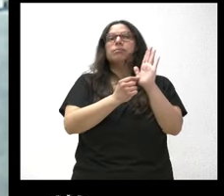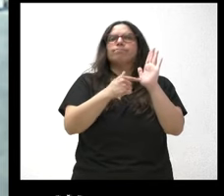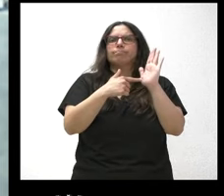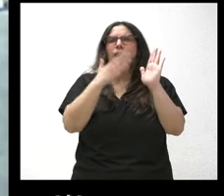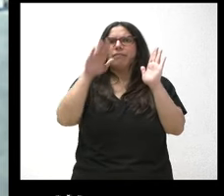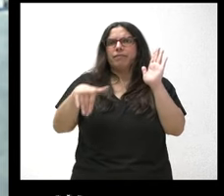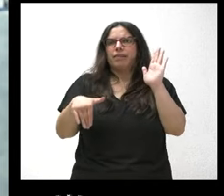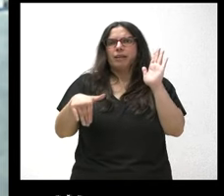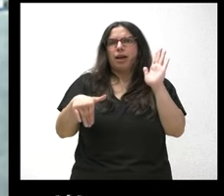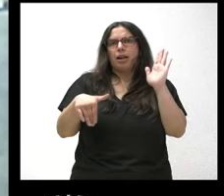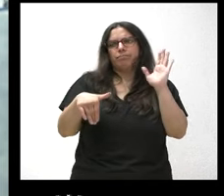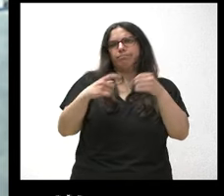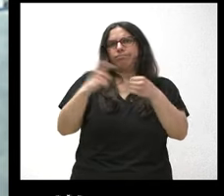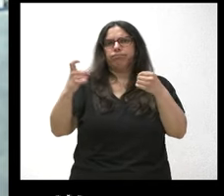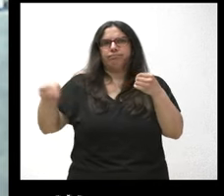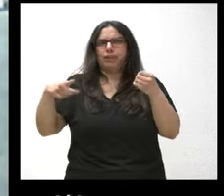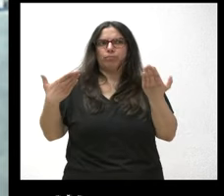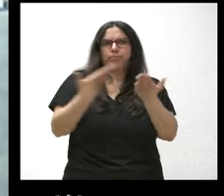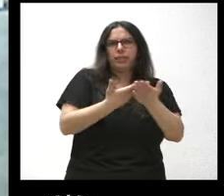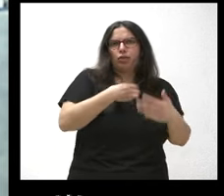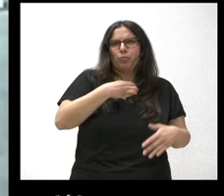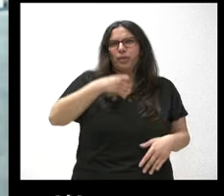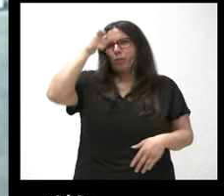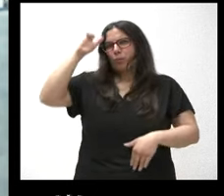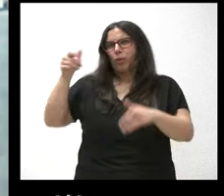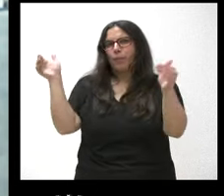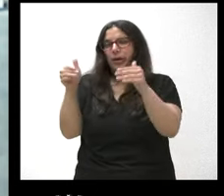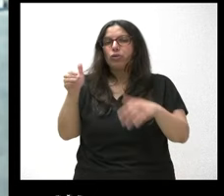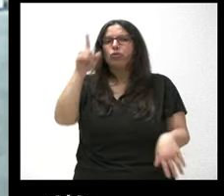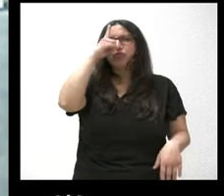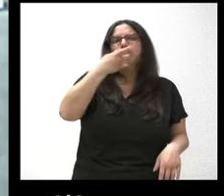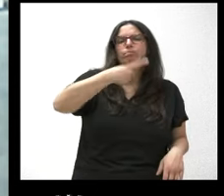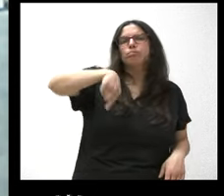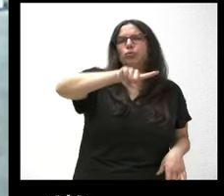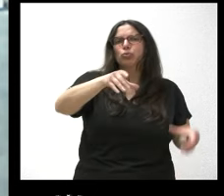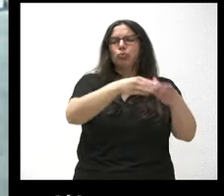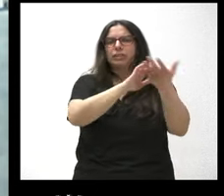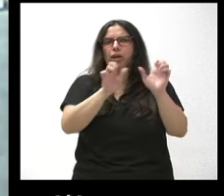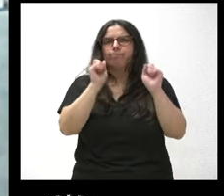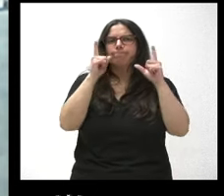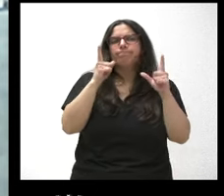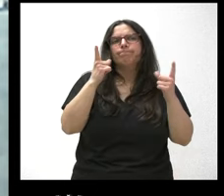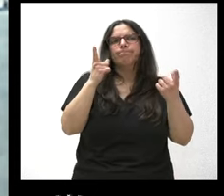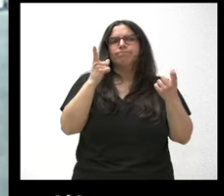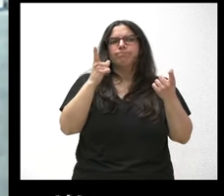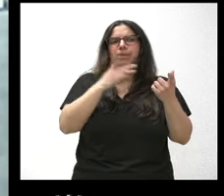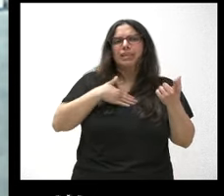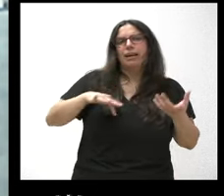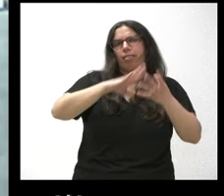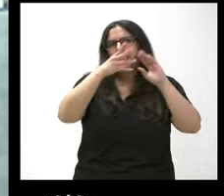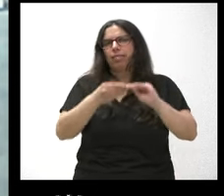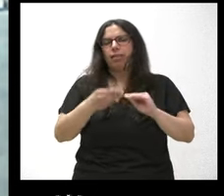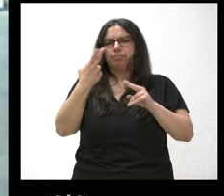acaban dejándoles fuera a estos pueblos más pequeños. No sé si se plantea a la Junta definir esta política dando cabida a